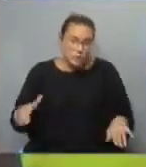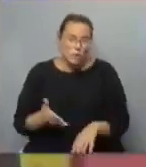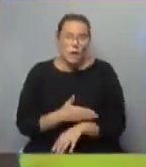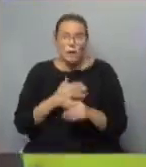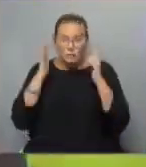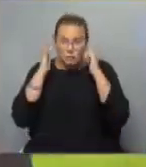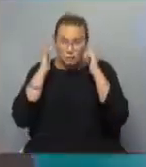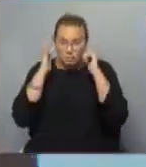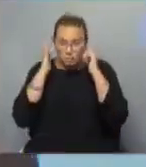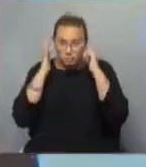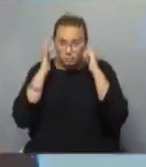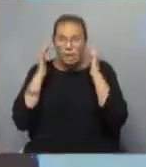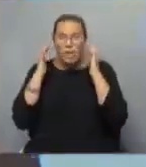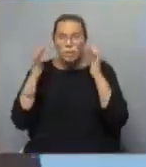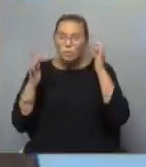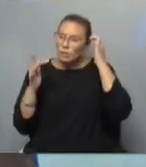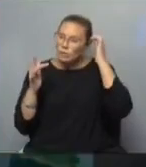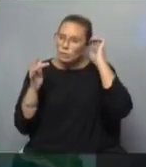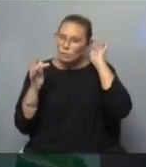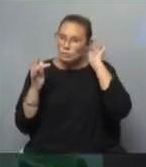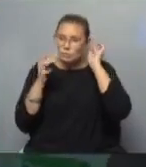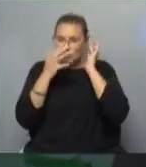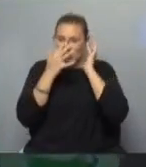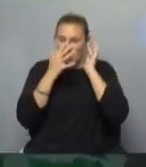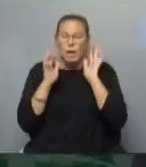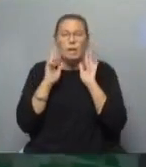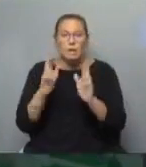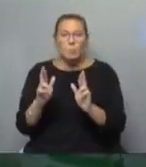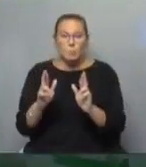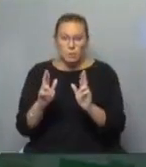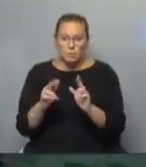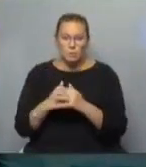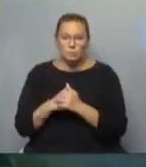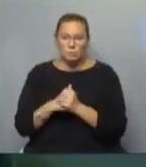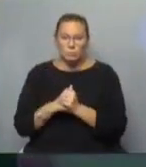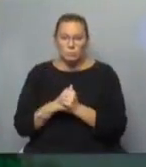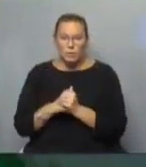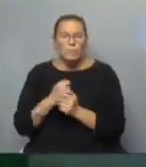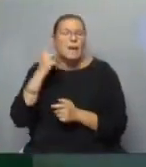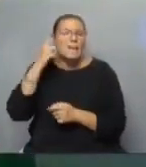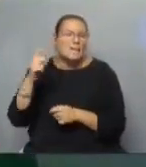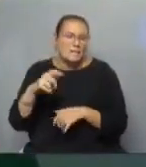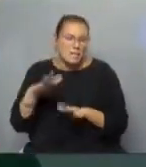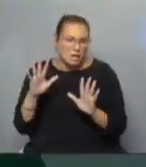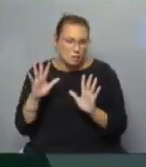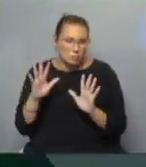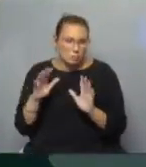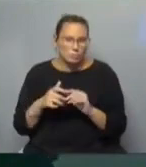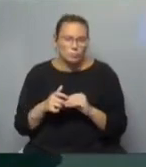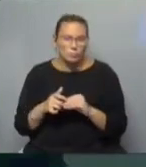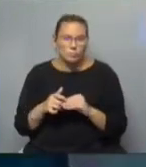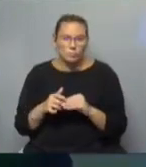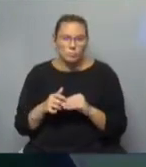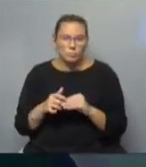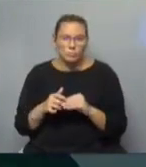antes. Empezar sí, en la no. Educación, el respeto. No, capaz que tengo una idea anacrónica. Dale. Y eso,